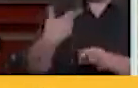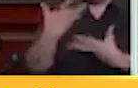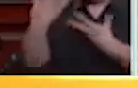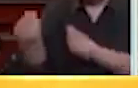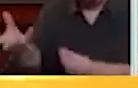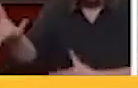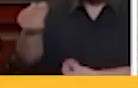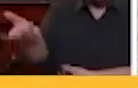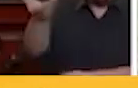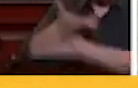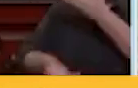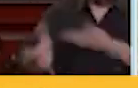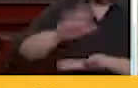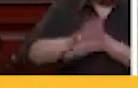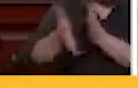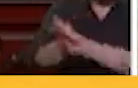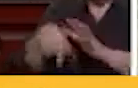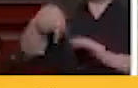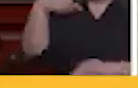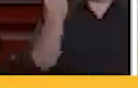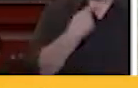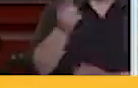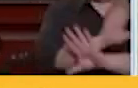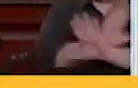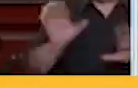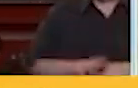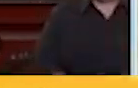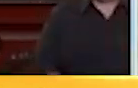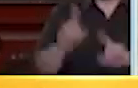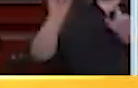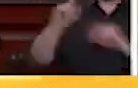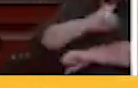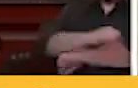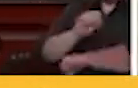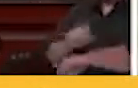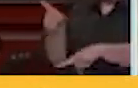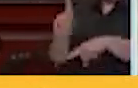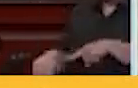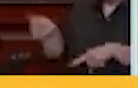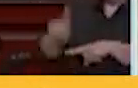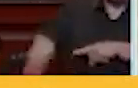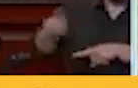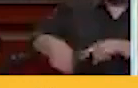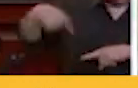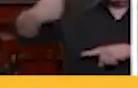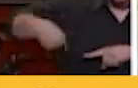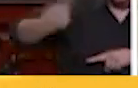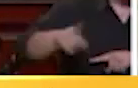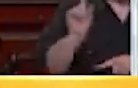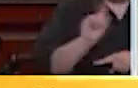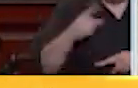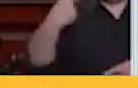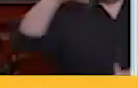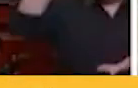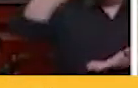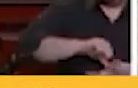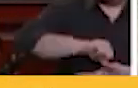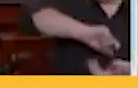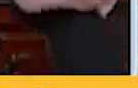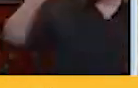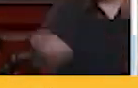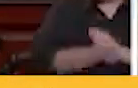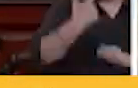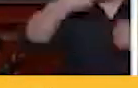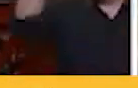para sostener todo lo que es el sistema de nuestro país. Entonces, si vamos a discutir las provincias que le deben a Nación, lo cual está bien y